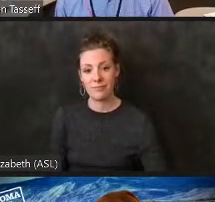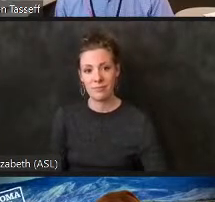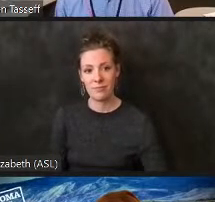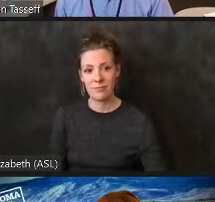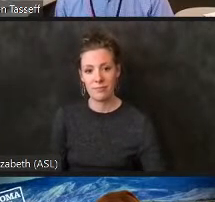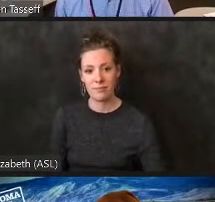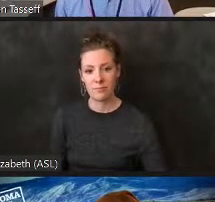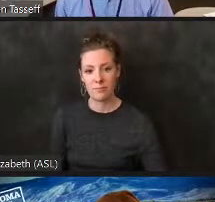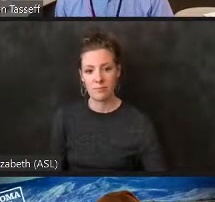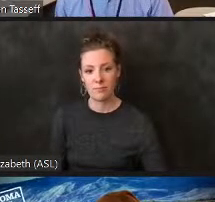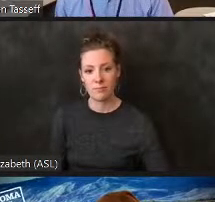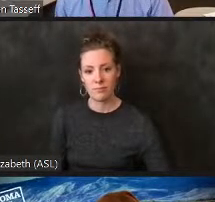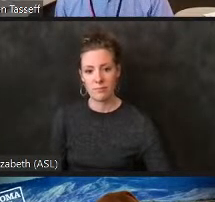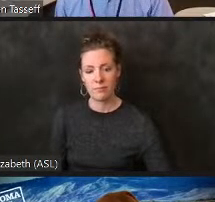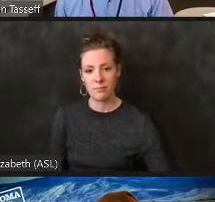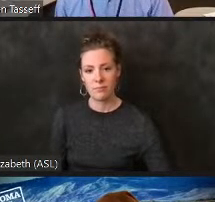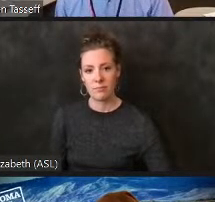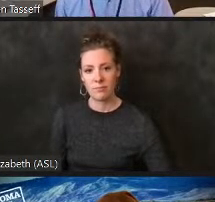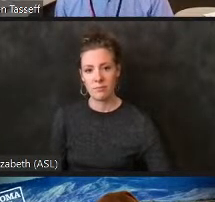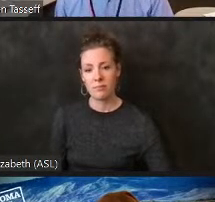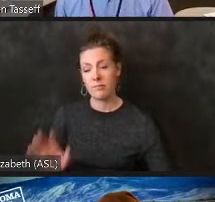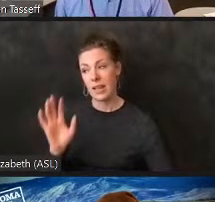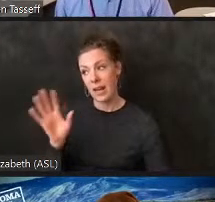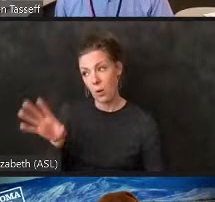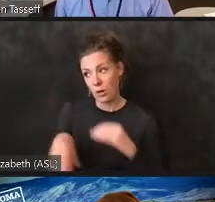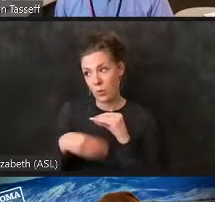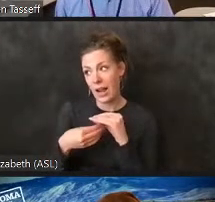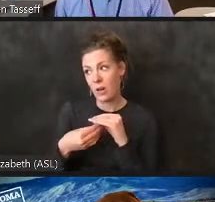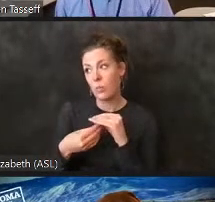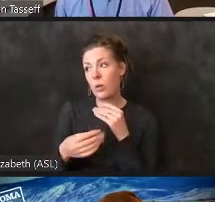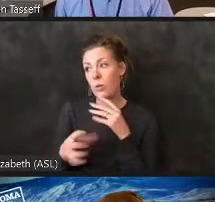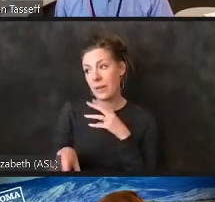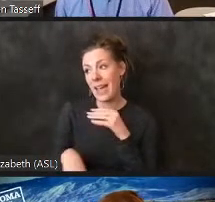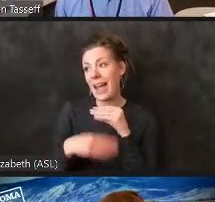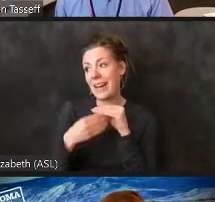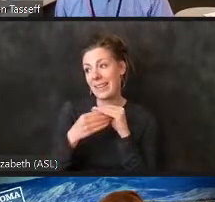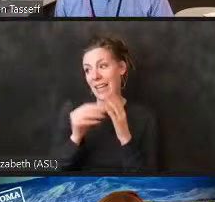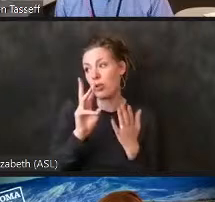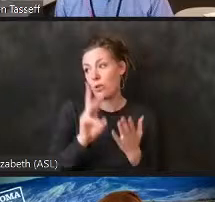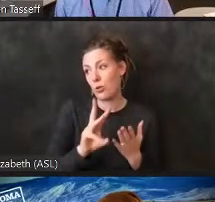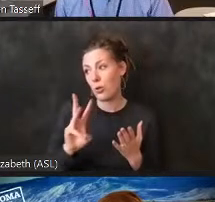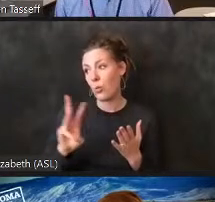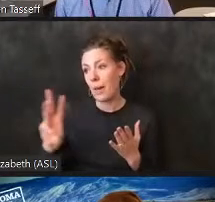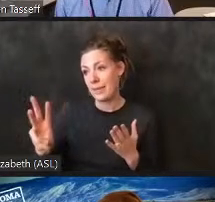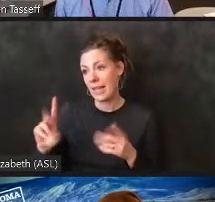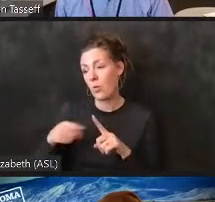es el número. Y vamos a tratar de poner eso en nuestro...